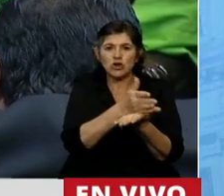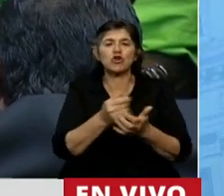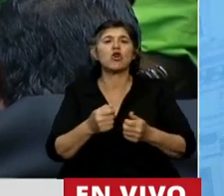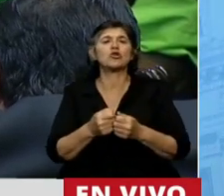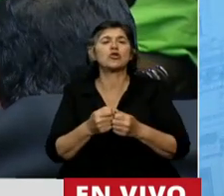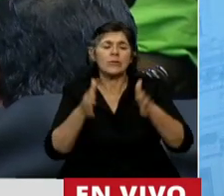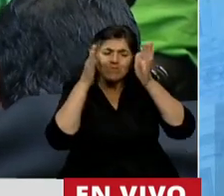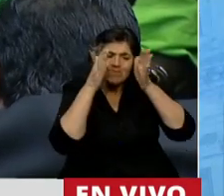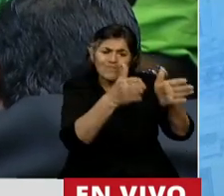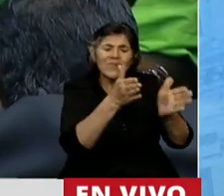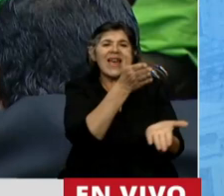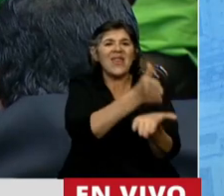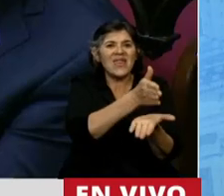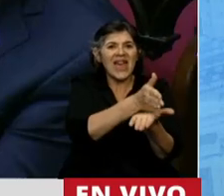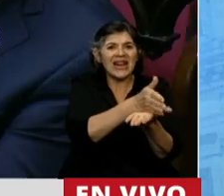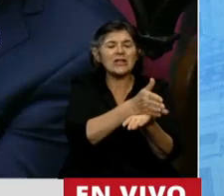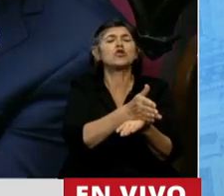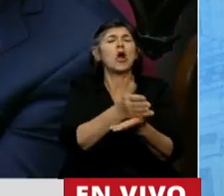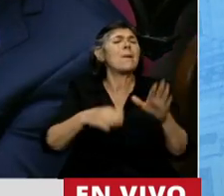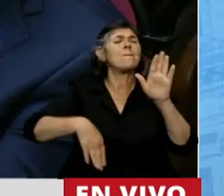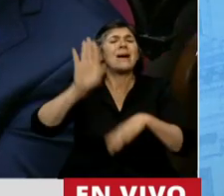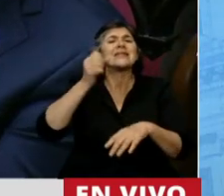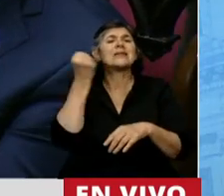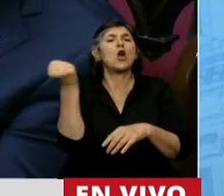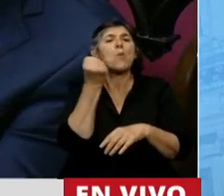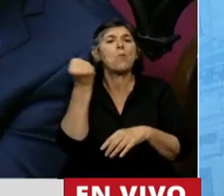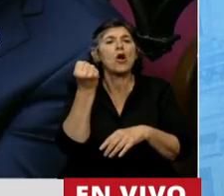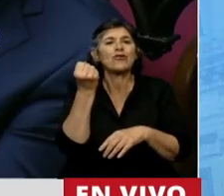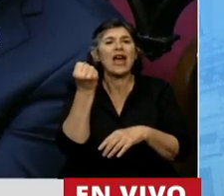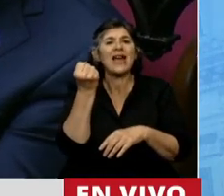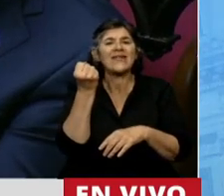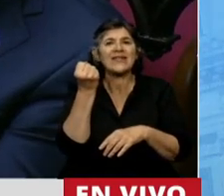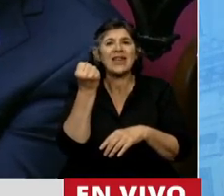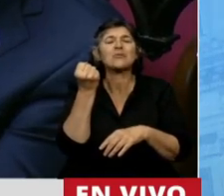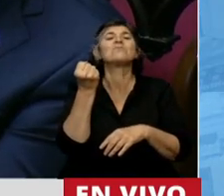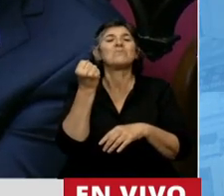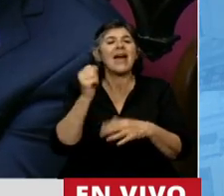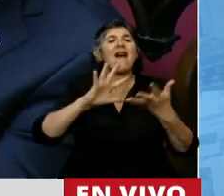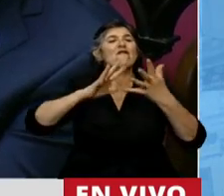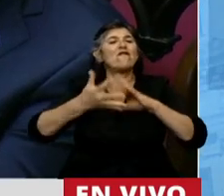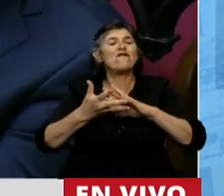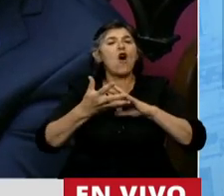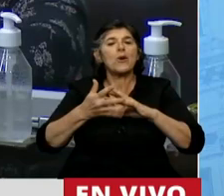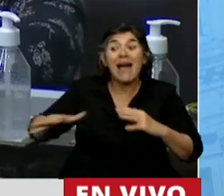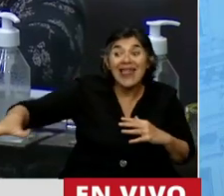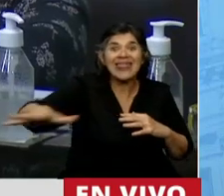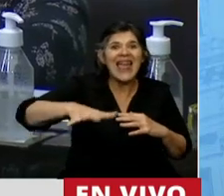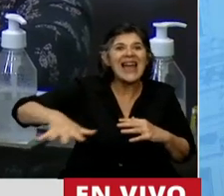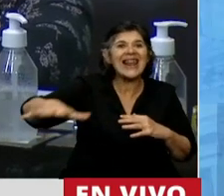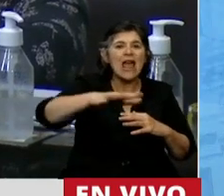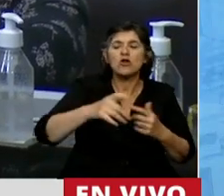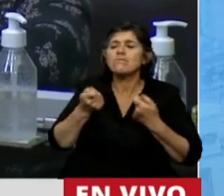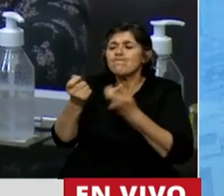derecho y sobre todas las cosas y lo más fundamental es generando andamiaje territorial y sobre todas las